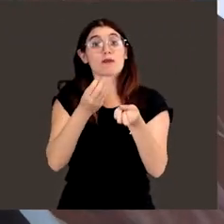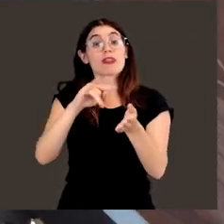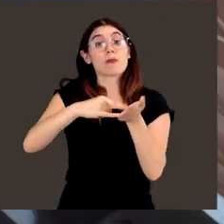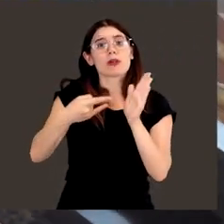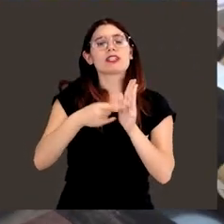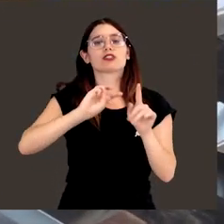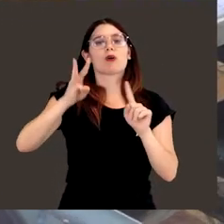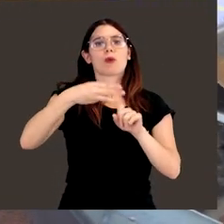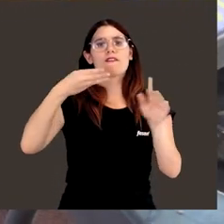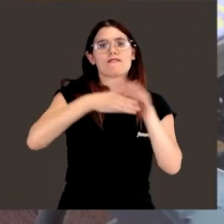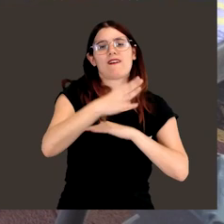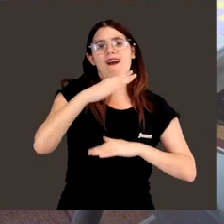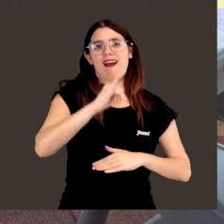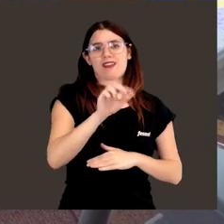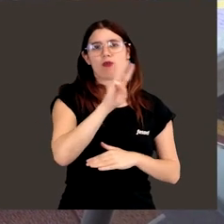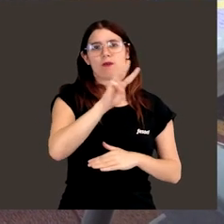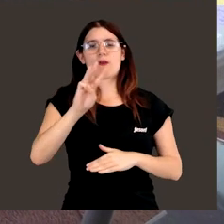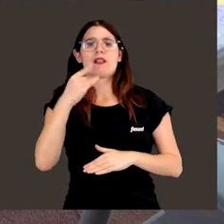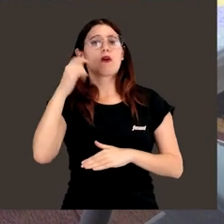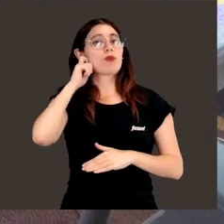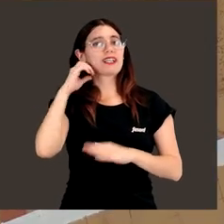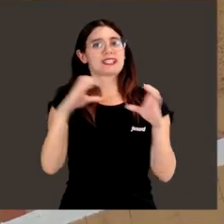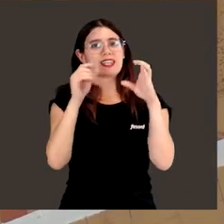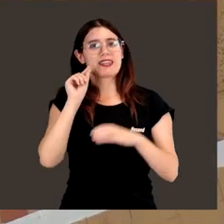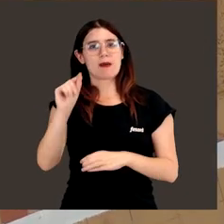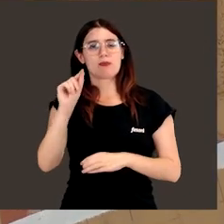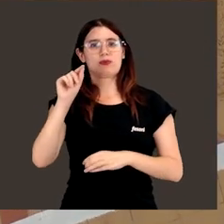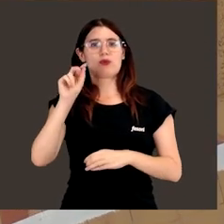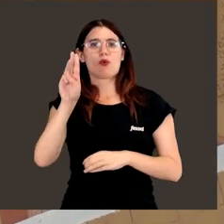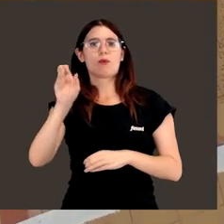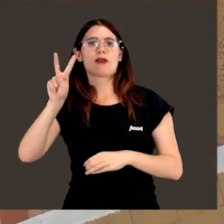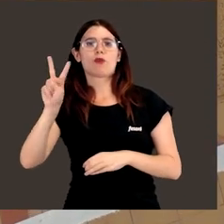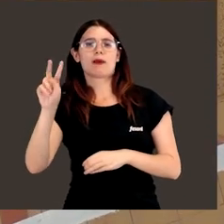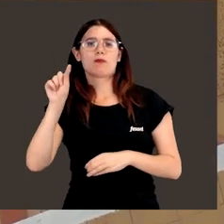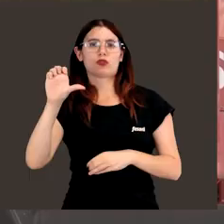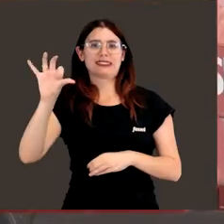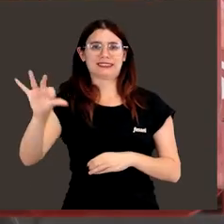encontrar en la página web www.doresdesciencia.upv.es